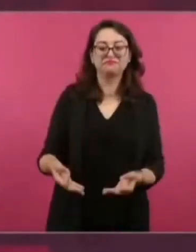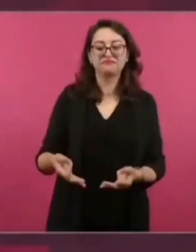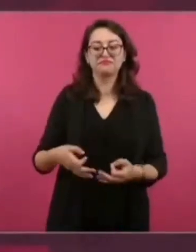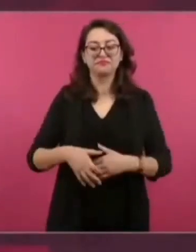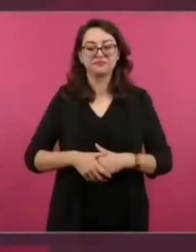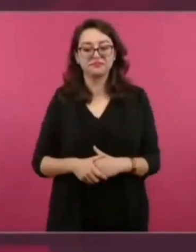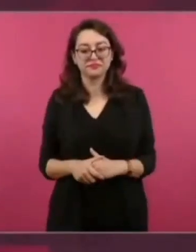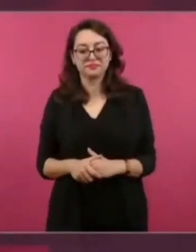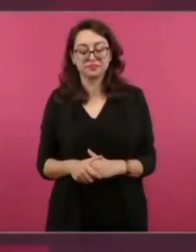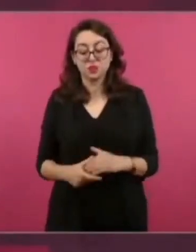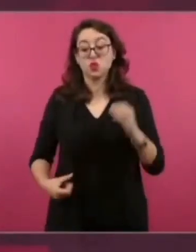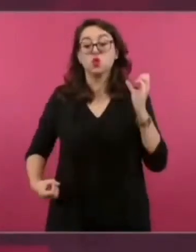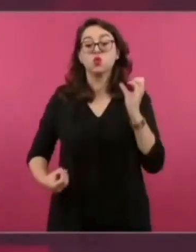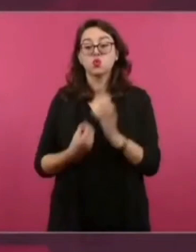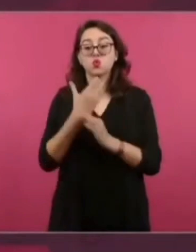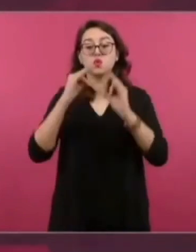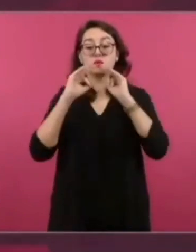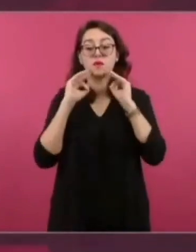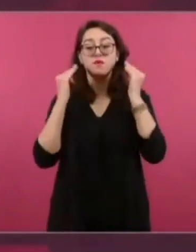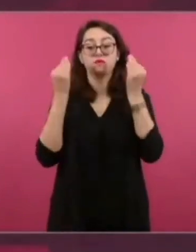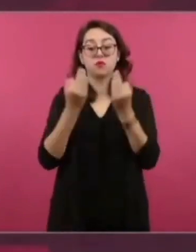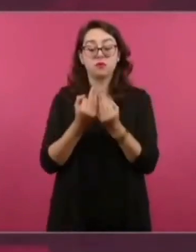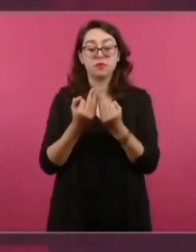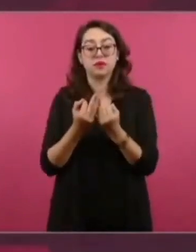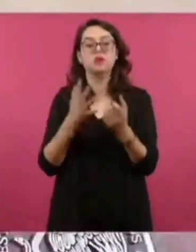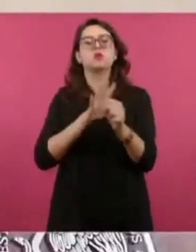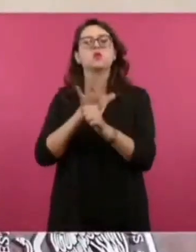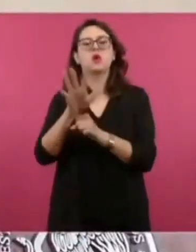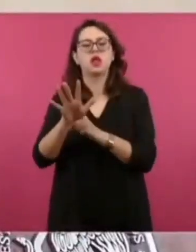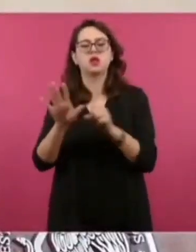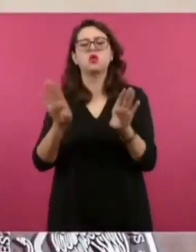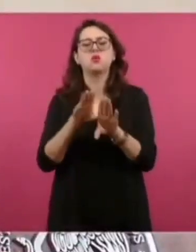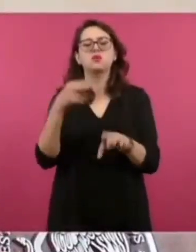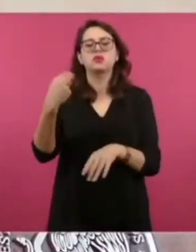¿Qué significa este modelo? Es economía moral